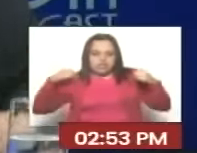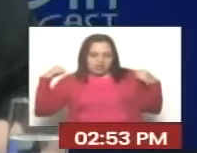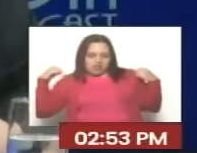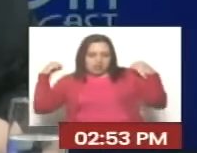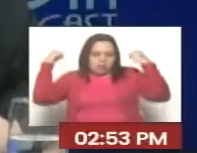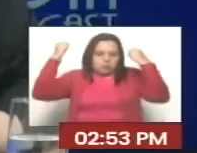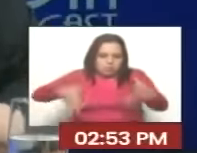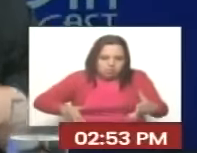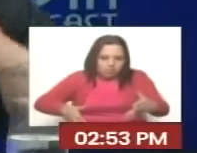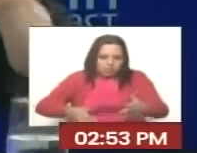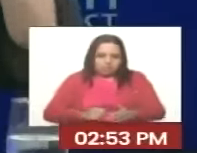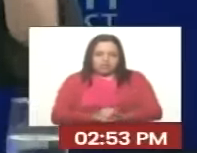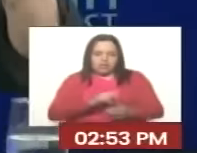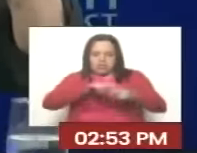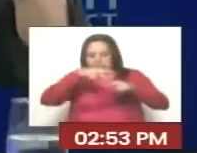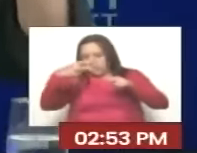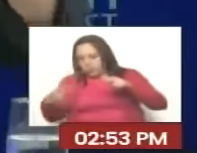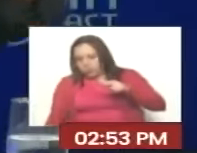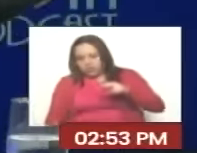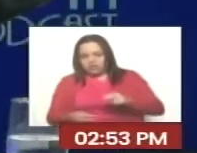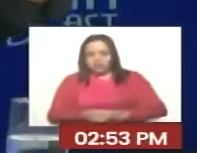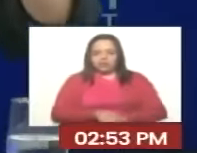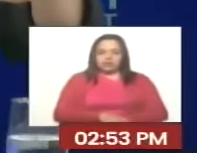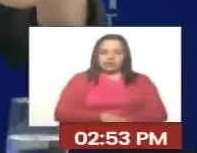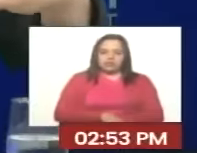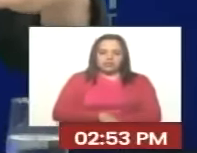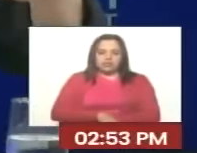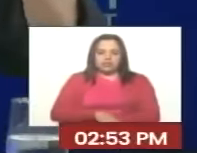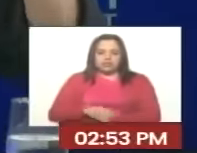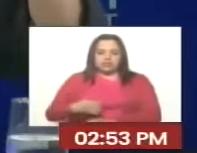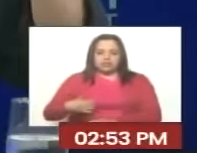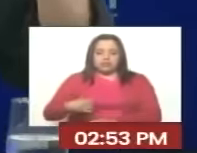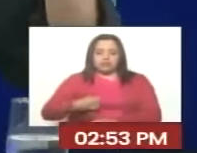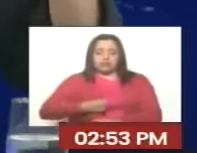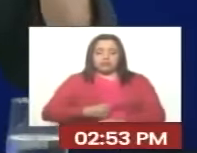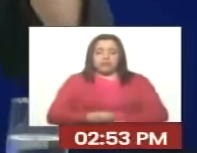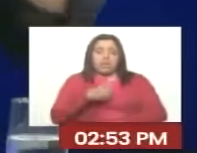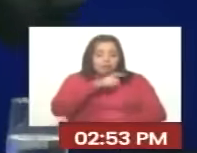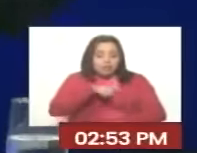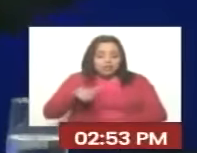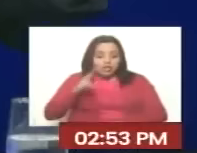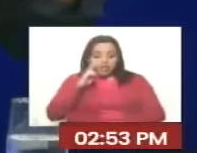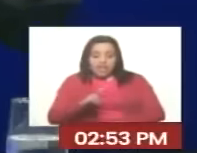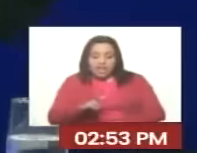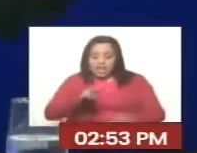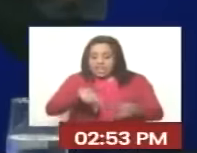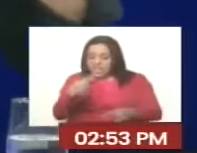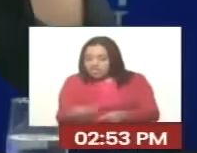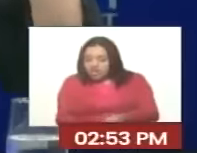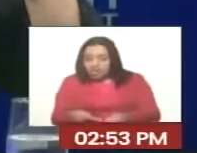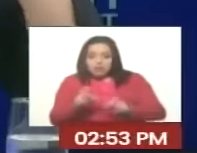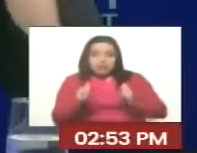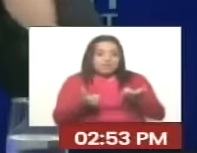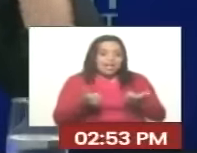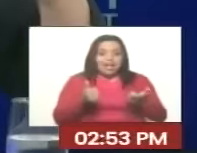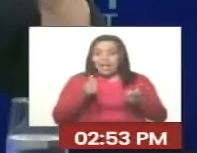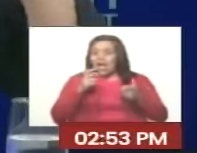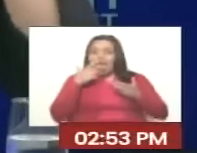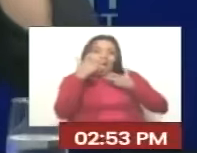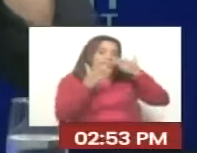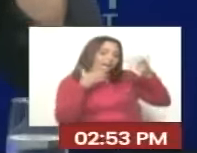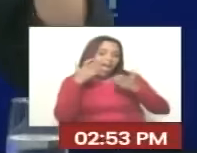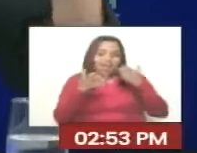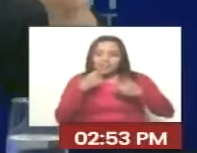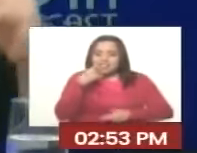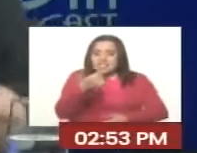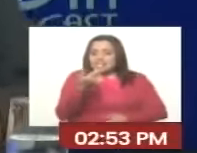vacío. ¿Para qué? Los vecinos vean que alguien se cayó y empezara todo el show que ellos armaron de que